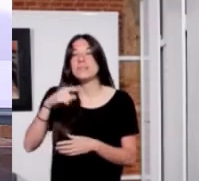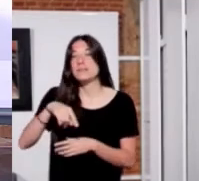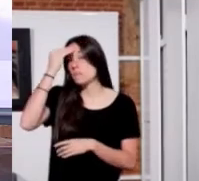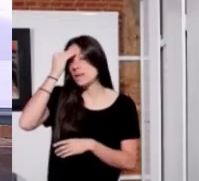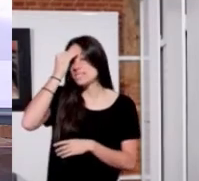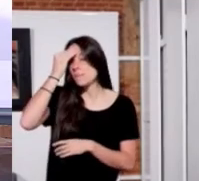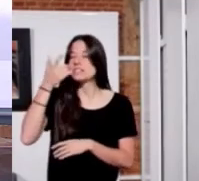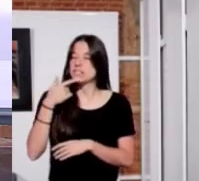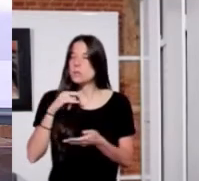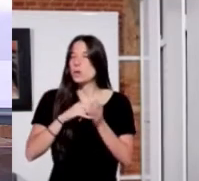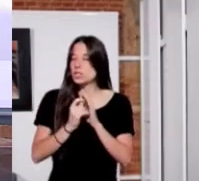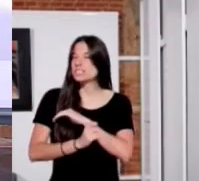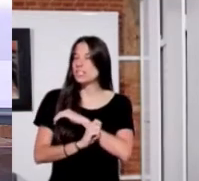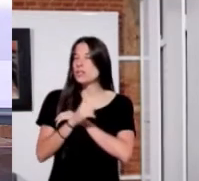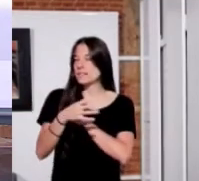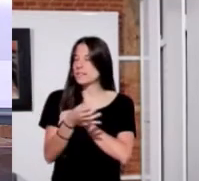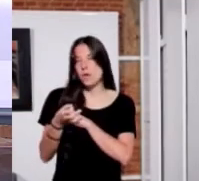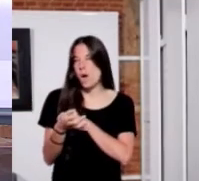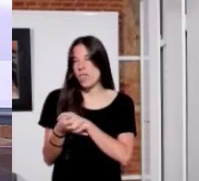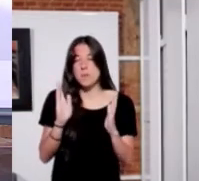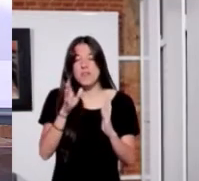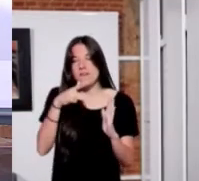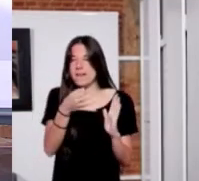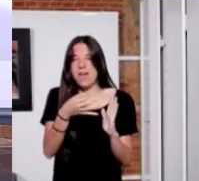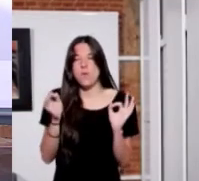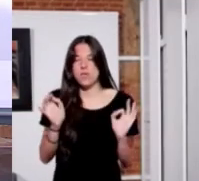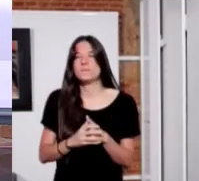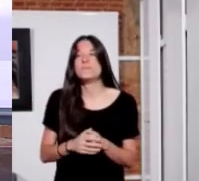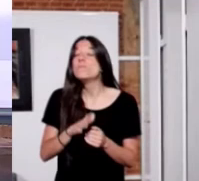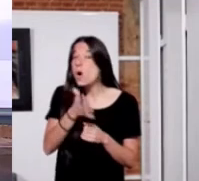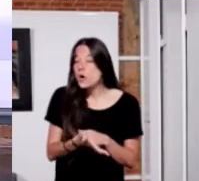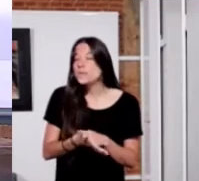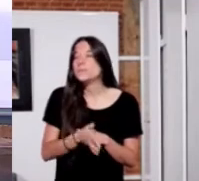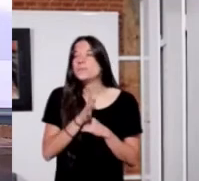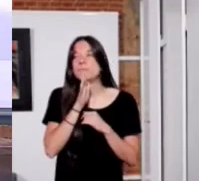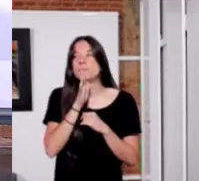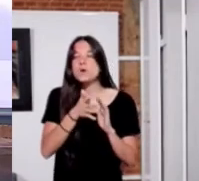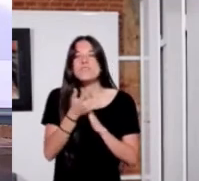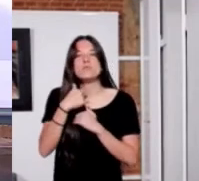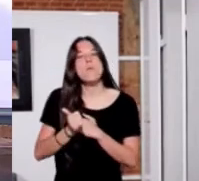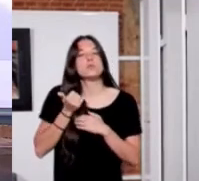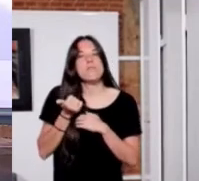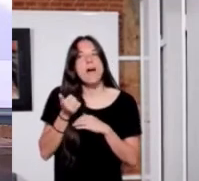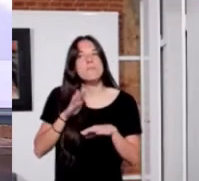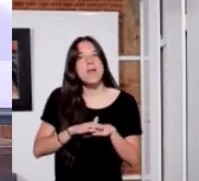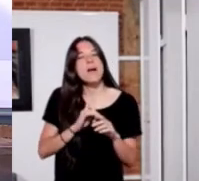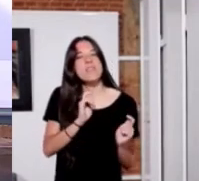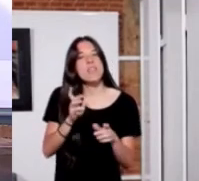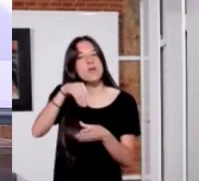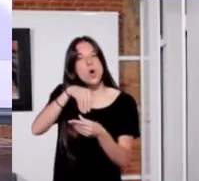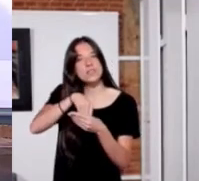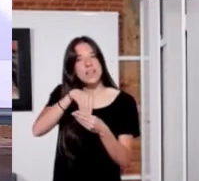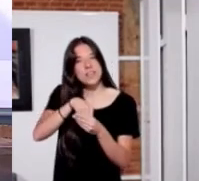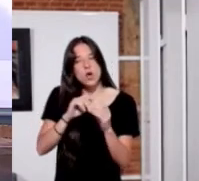estratégico y muy oportuno. ¿Por qué? Porque es una oportunidad de dar contenido,